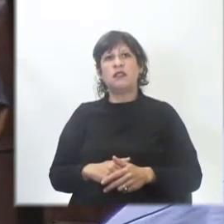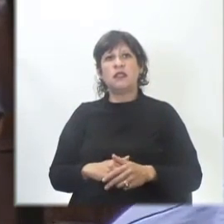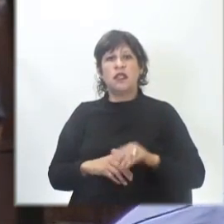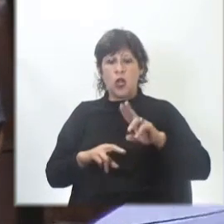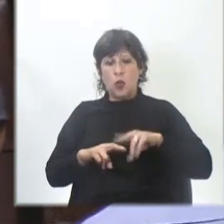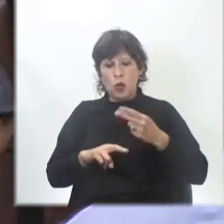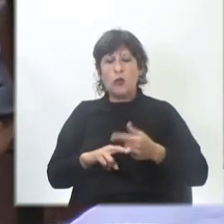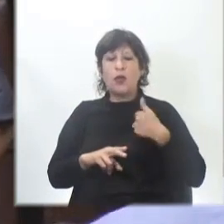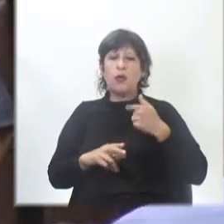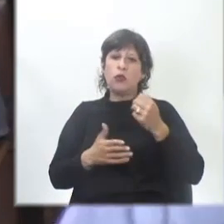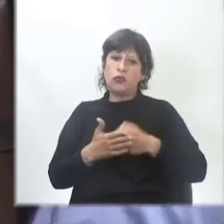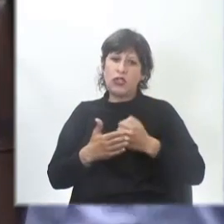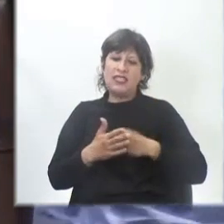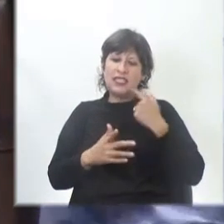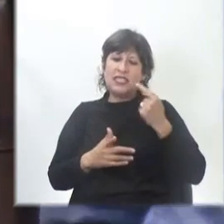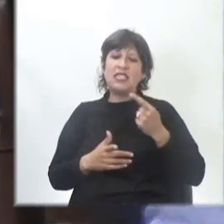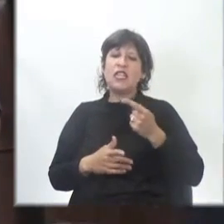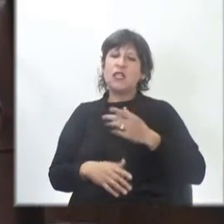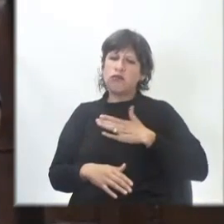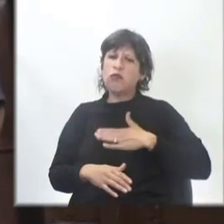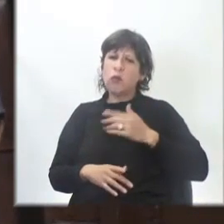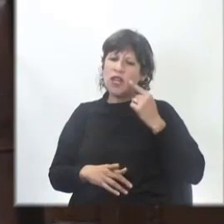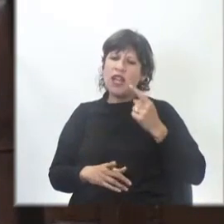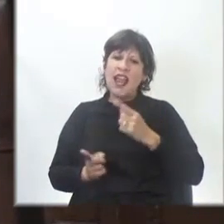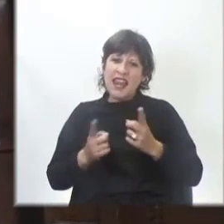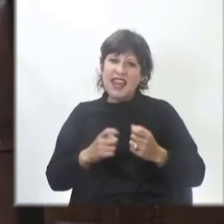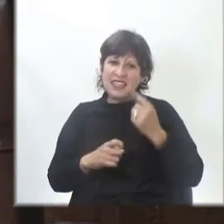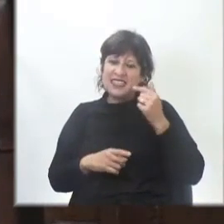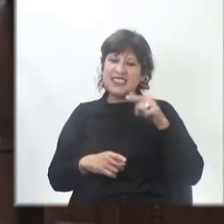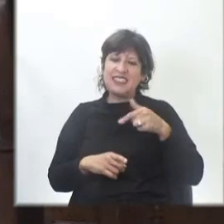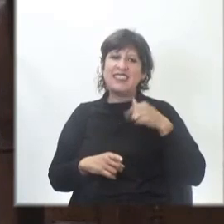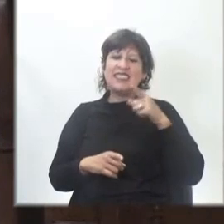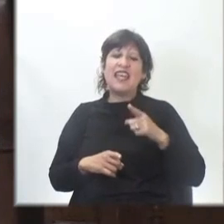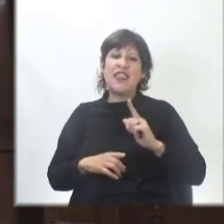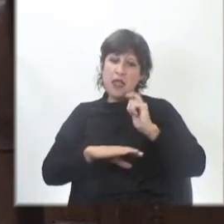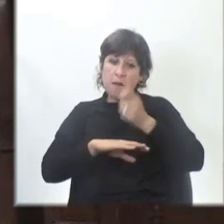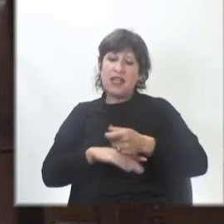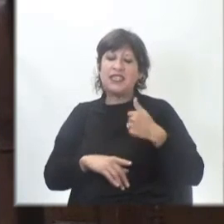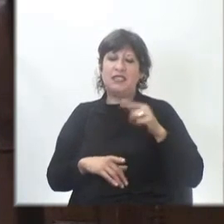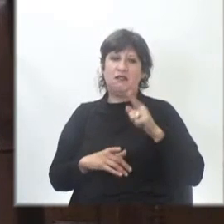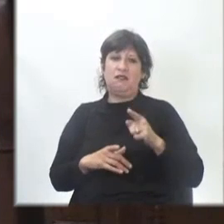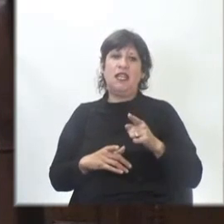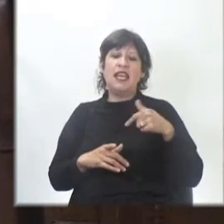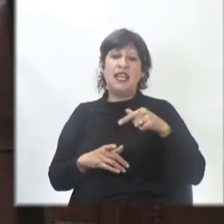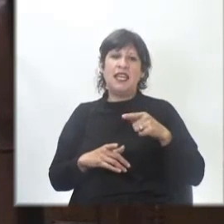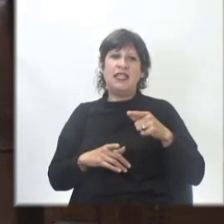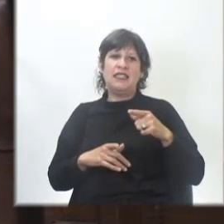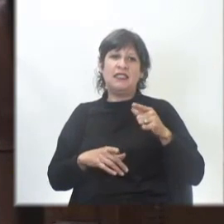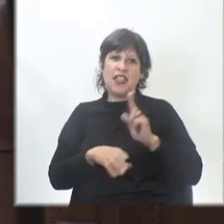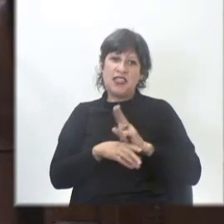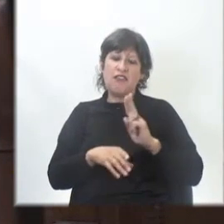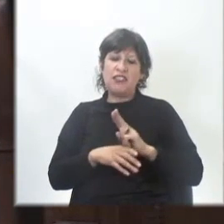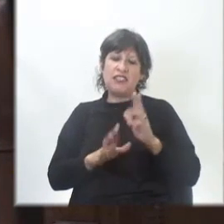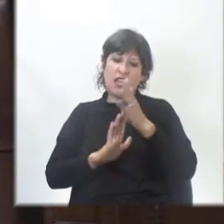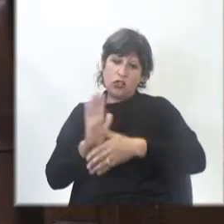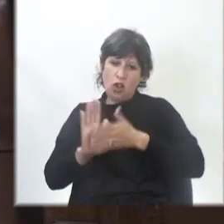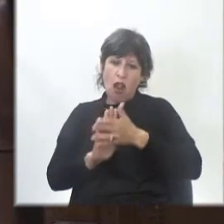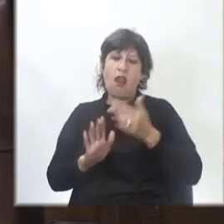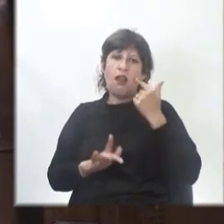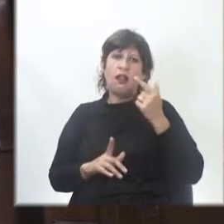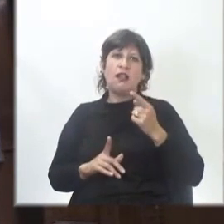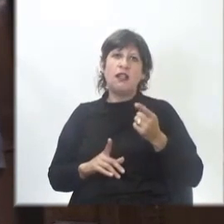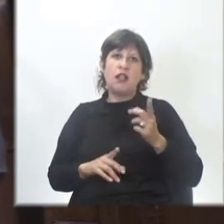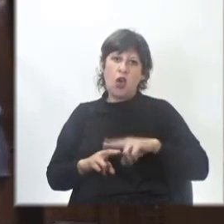volvemos a insistir que compartimos la necesidad de invertir en materia de defensa nacional. Volvemos a decir